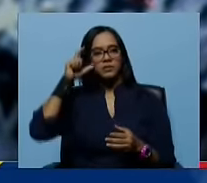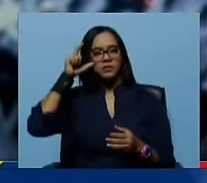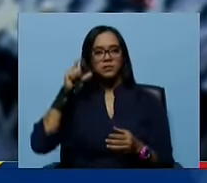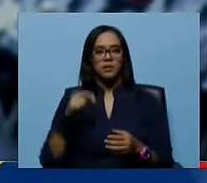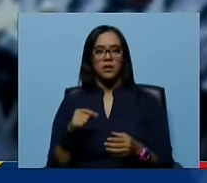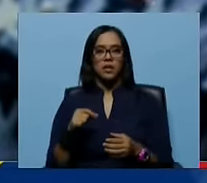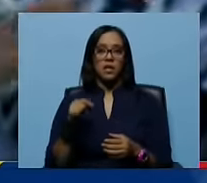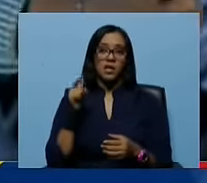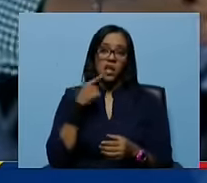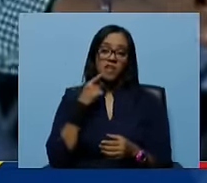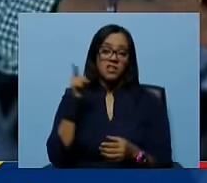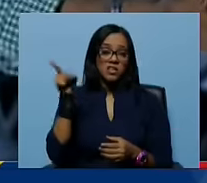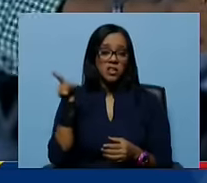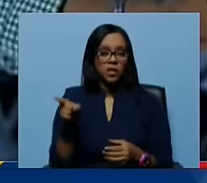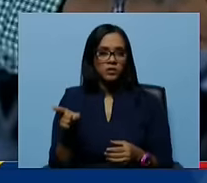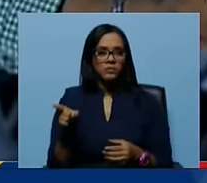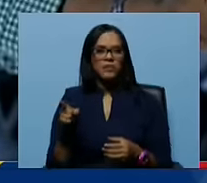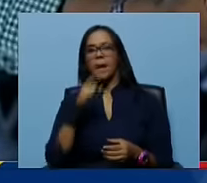dicho ellos?